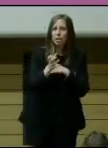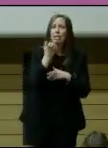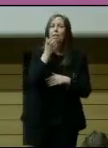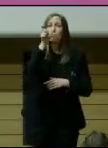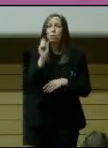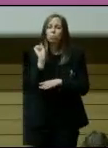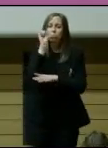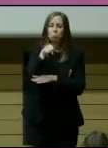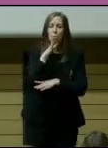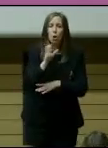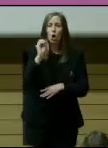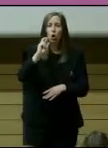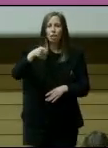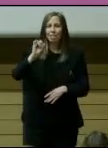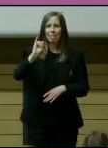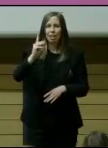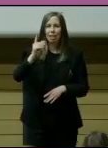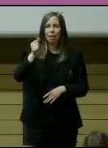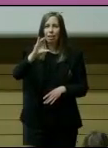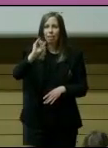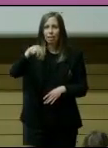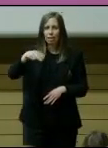por la xilacina, que es un